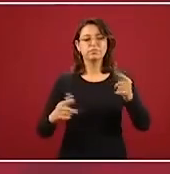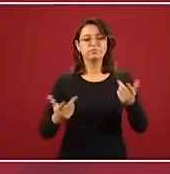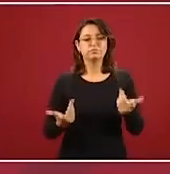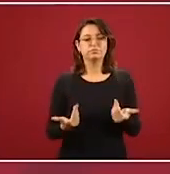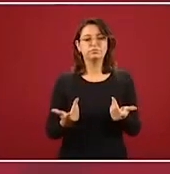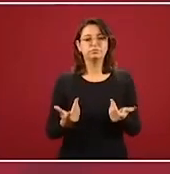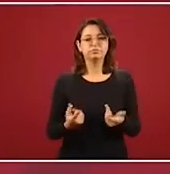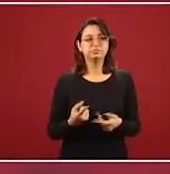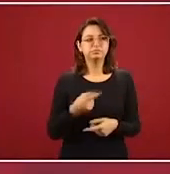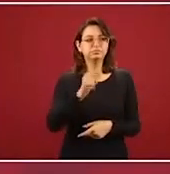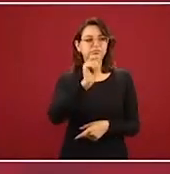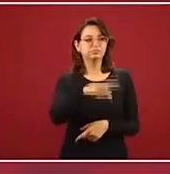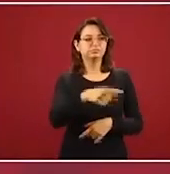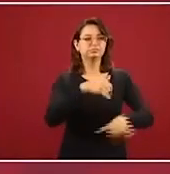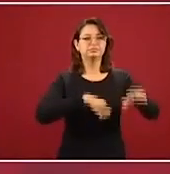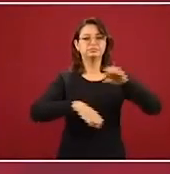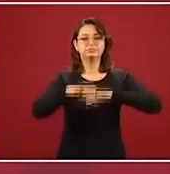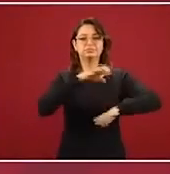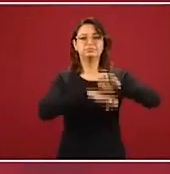a un proveedor.